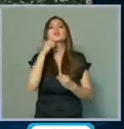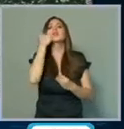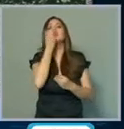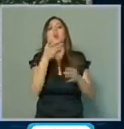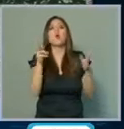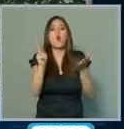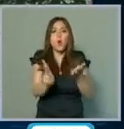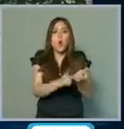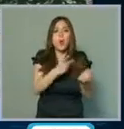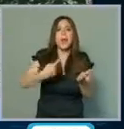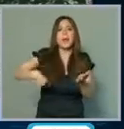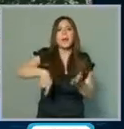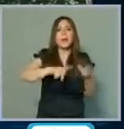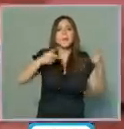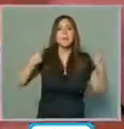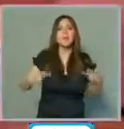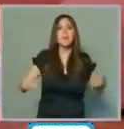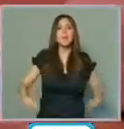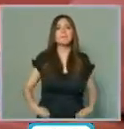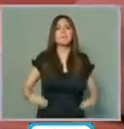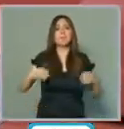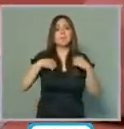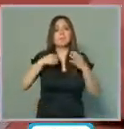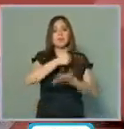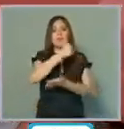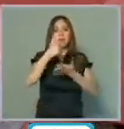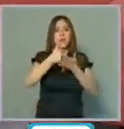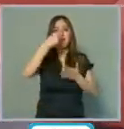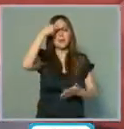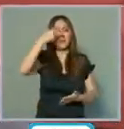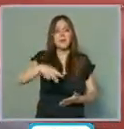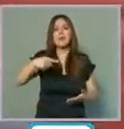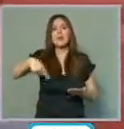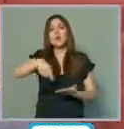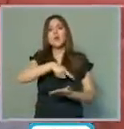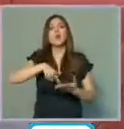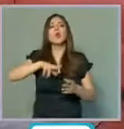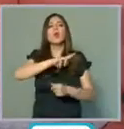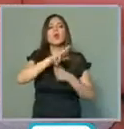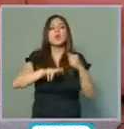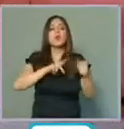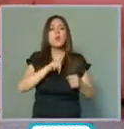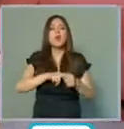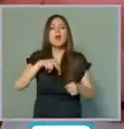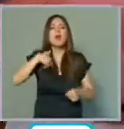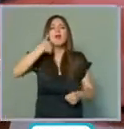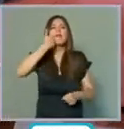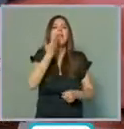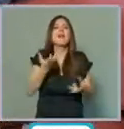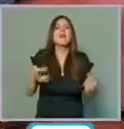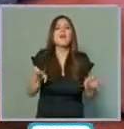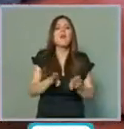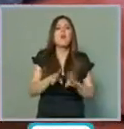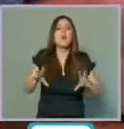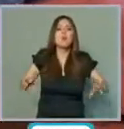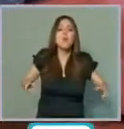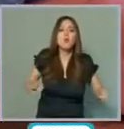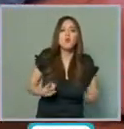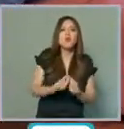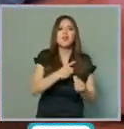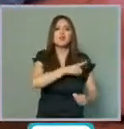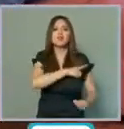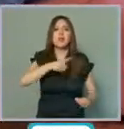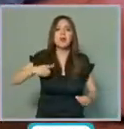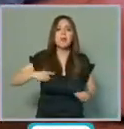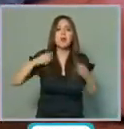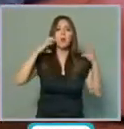los capitalinos con la naturaleza, ¿no? Volver a despertar en nosotros la relevancia de que cuidemos nuestros